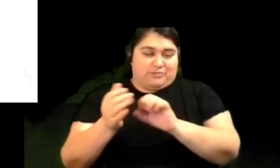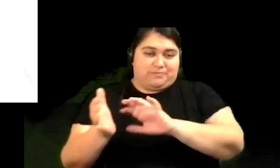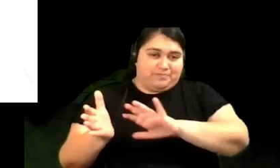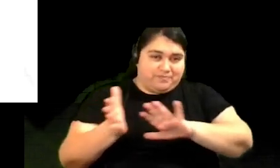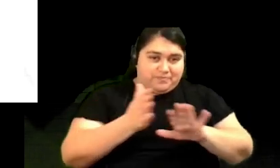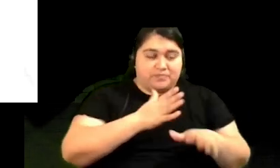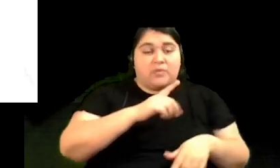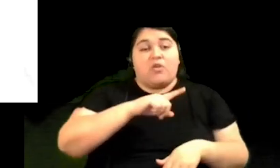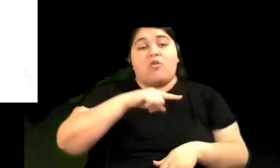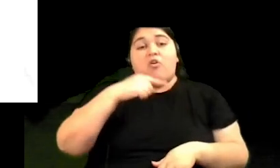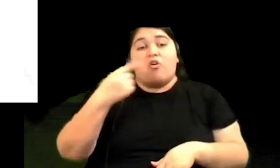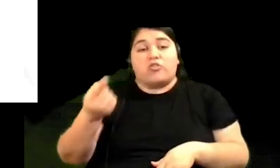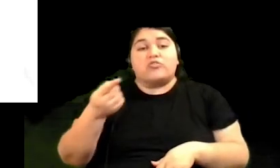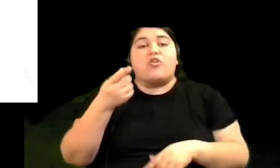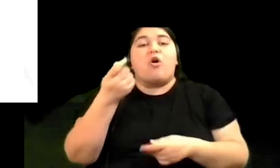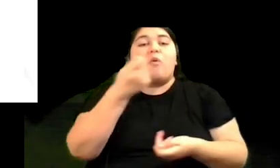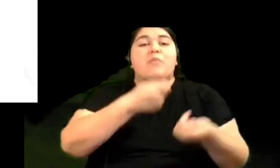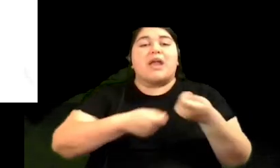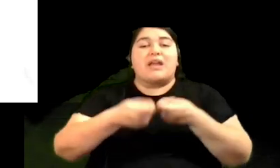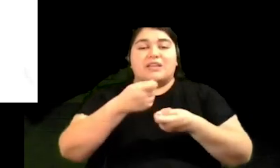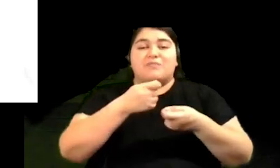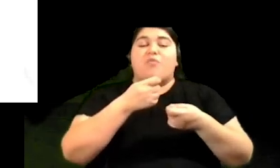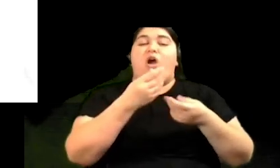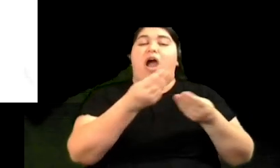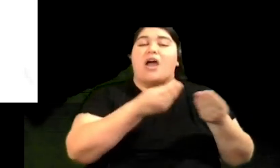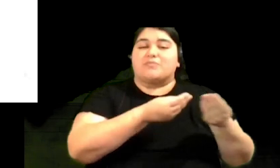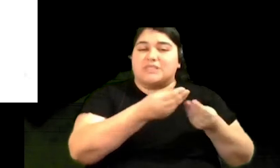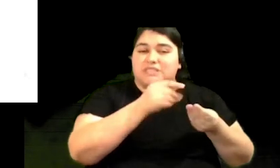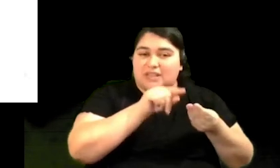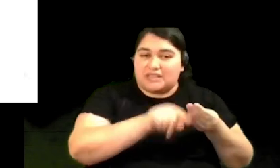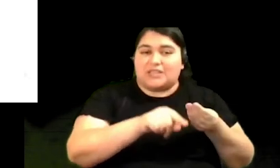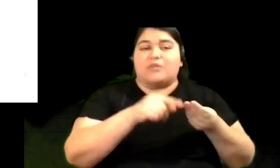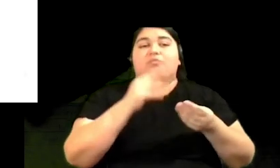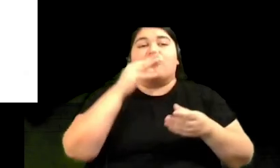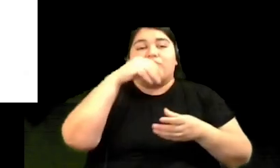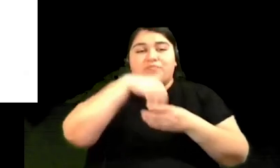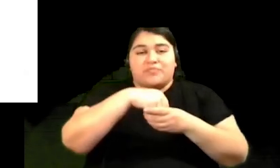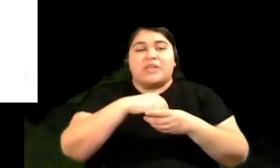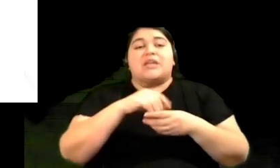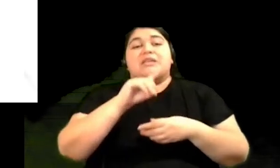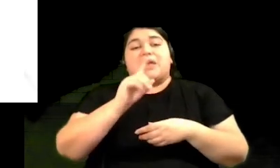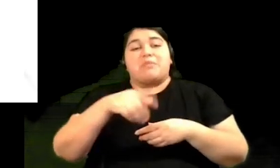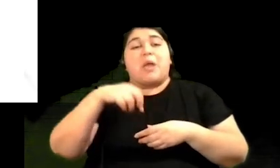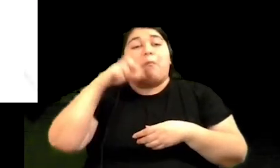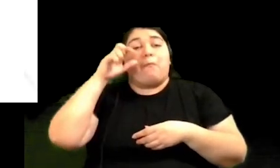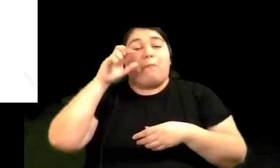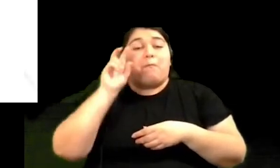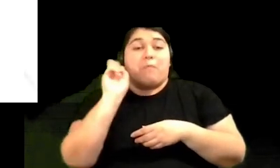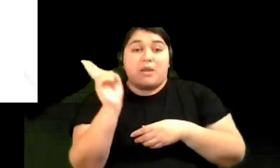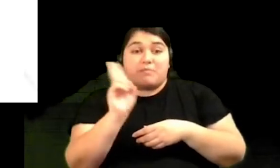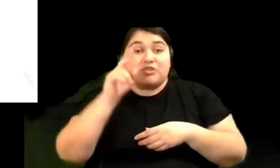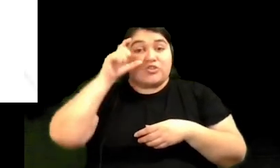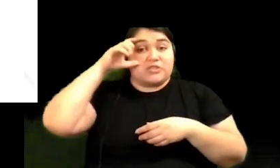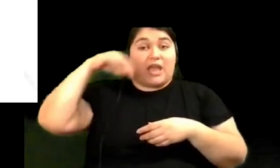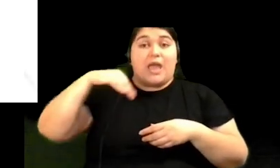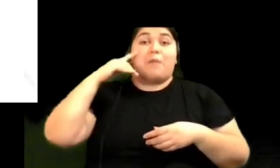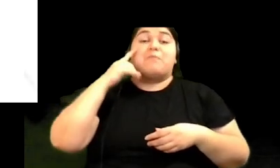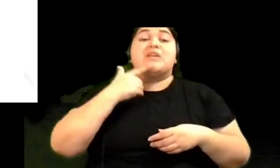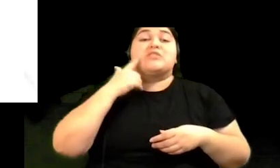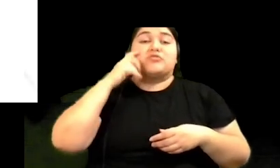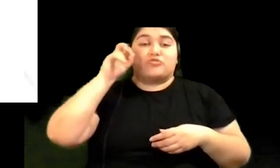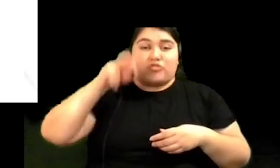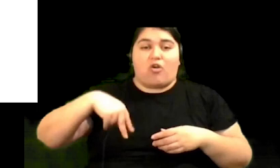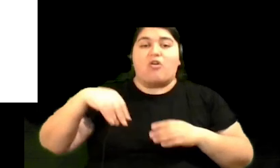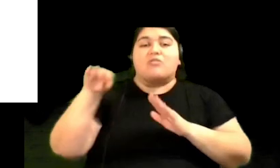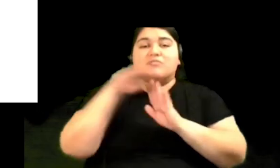Vimos entonces el mecanismo administrativo, los instrumentos como impuestos y los permisos de emisión. Los permisos de emisión básicamente surgen del protocolo de